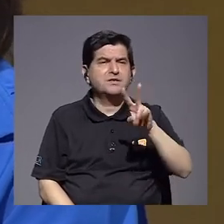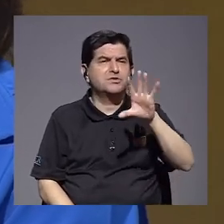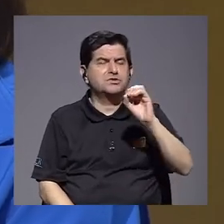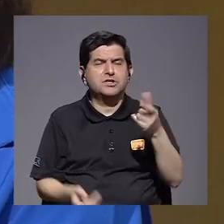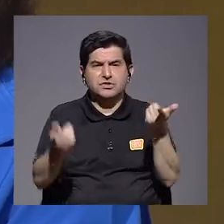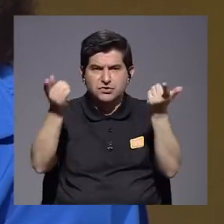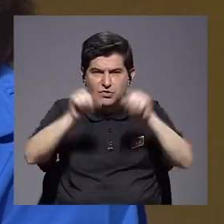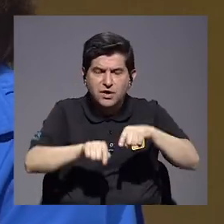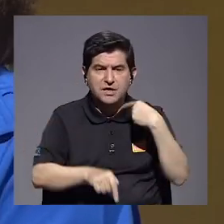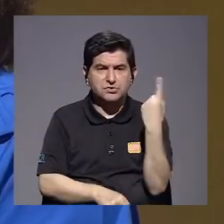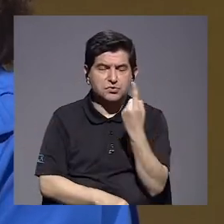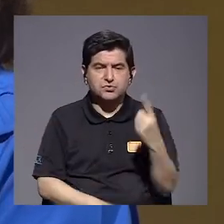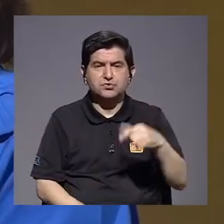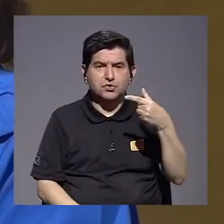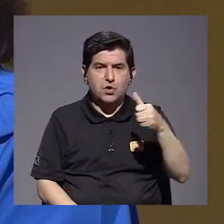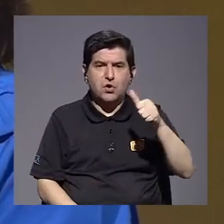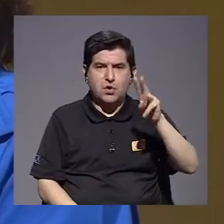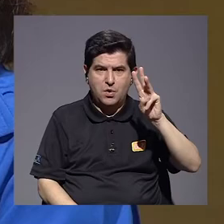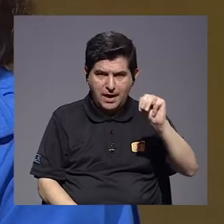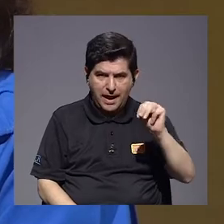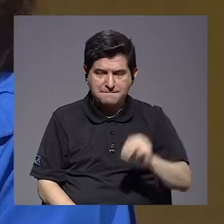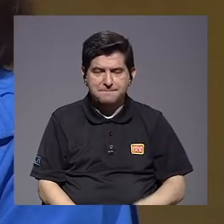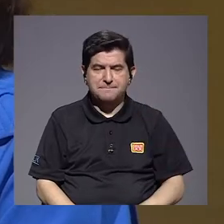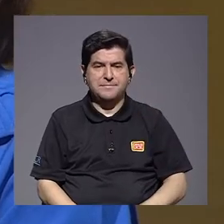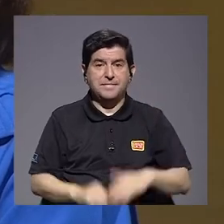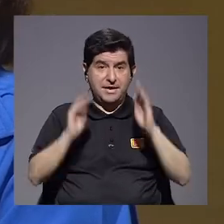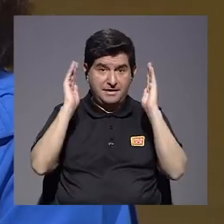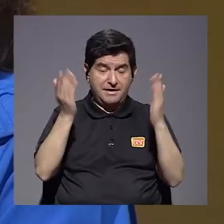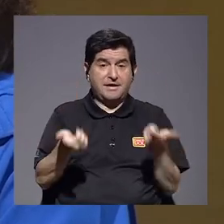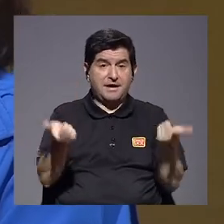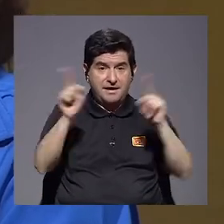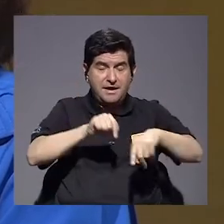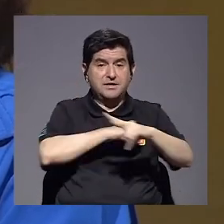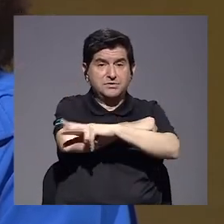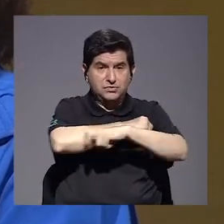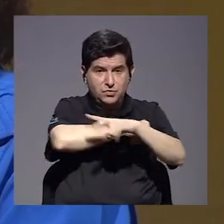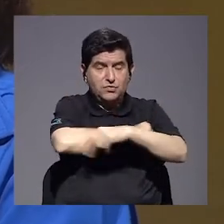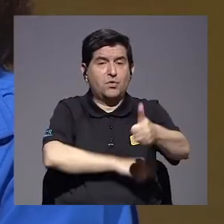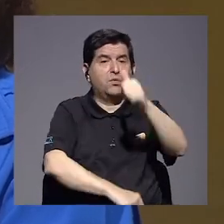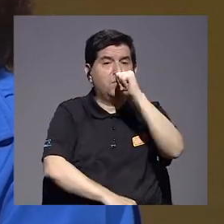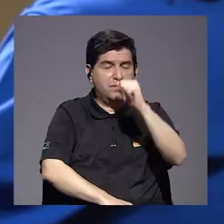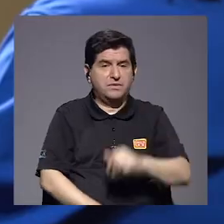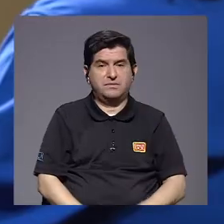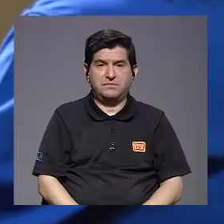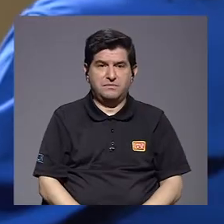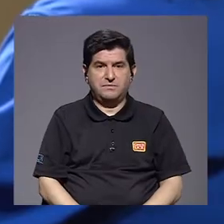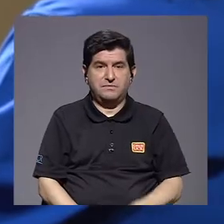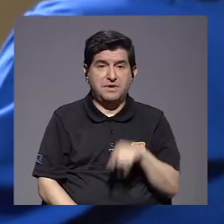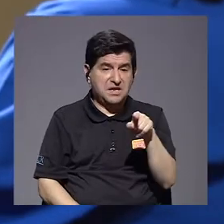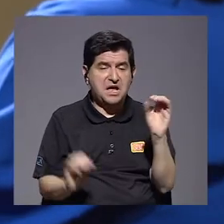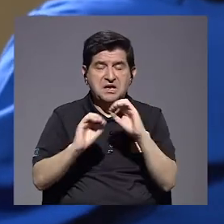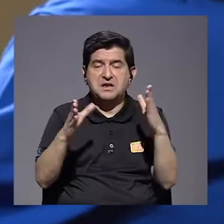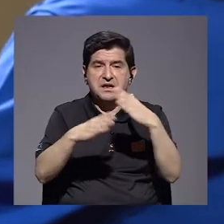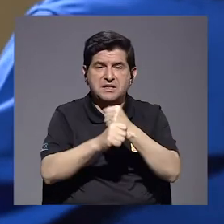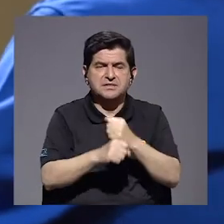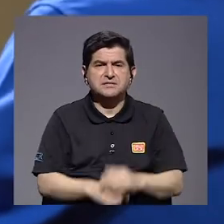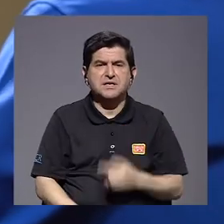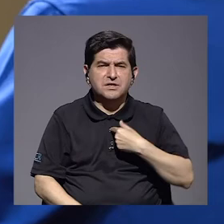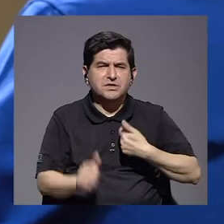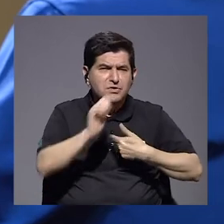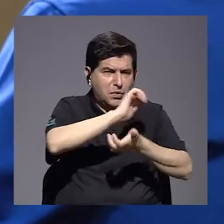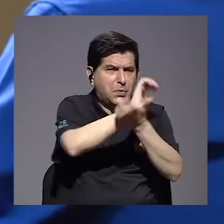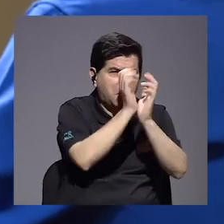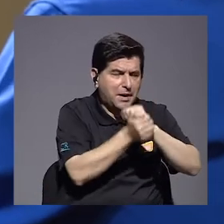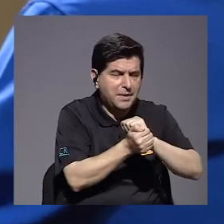250 casos solo aquí en el área metropolitana de casos grandes, de robos grandes de agua. Existió y no está pasando nada. Voy a dar un salto,